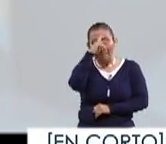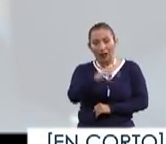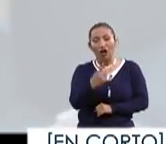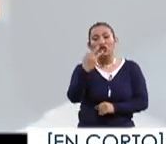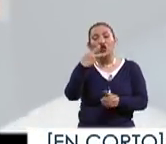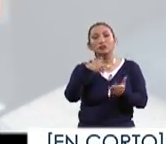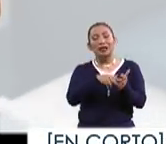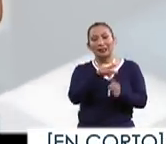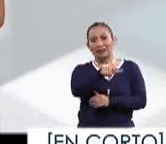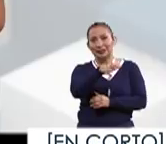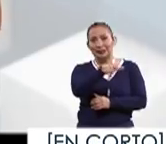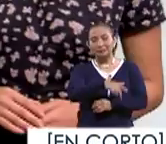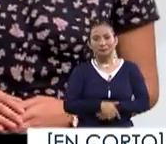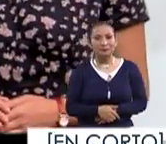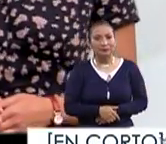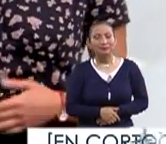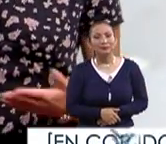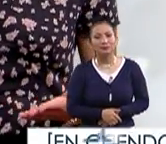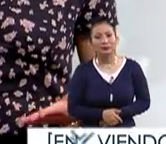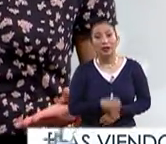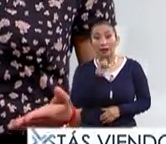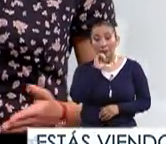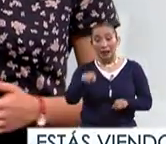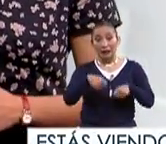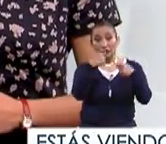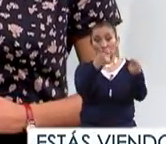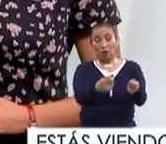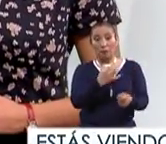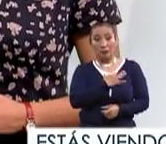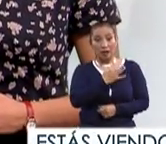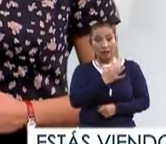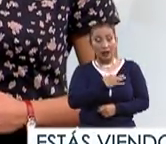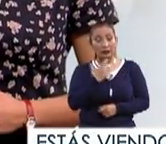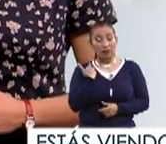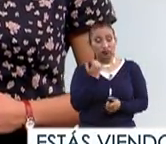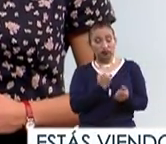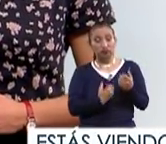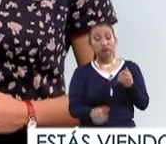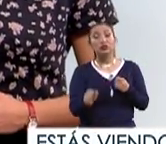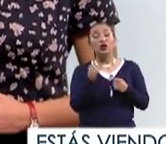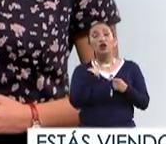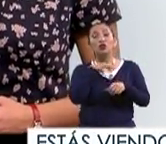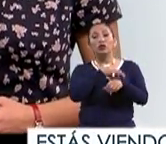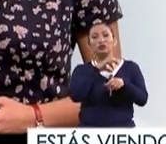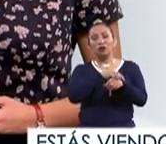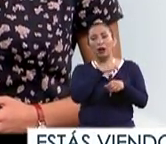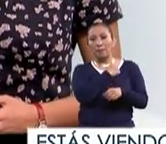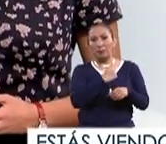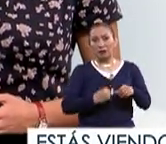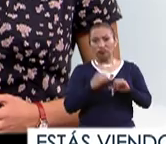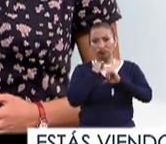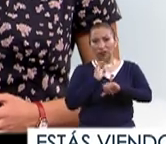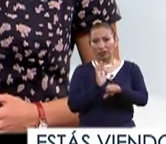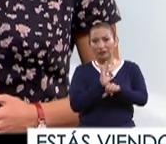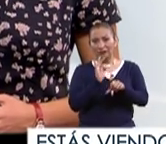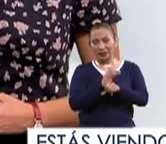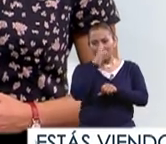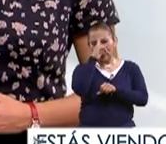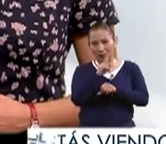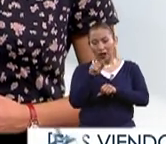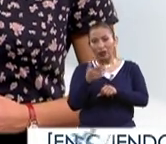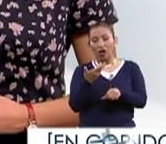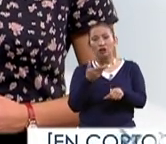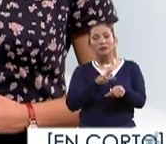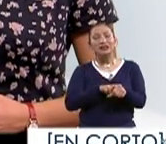México 2017. Obtuvo también la medalla al mérito médico por parte del Ministerio de Defensa Nacional